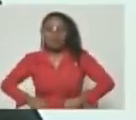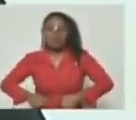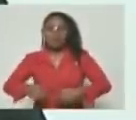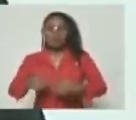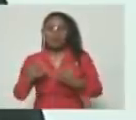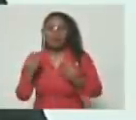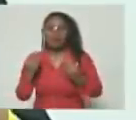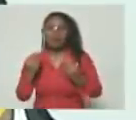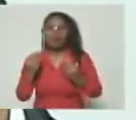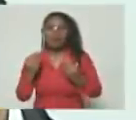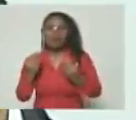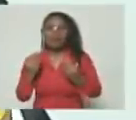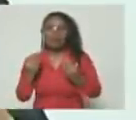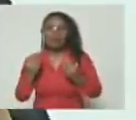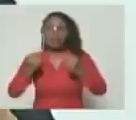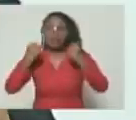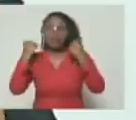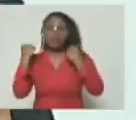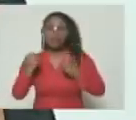bastante duro, bastante